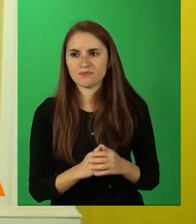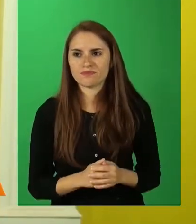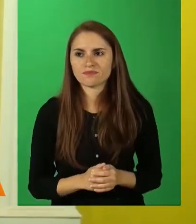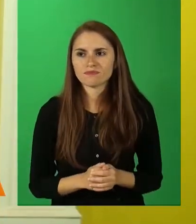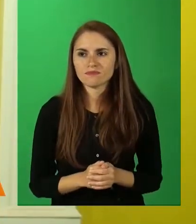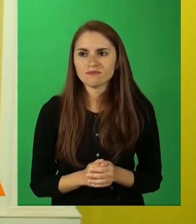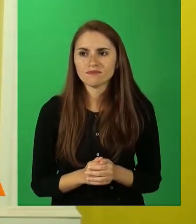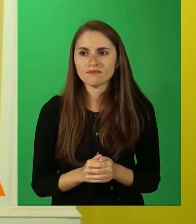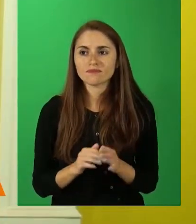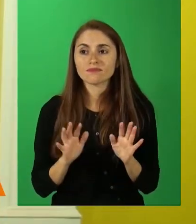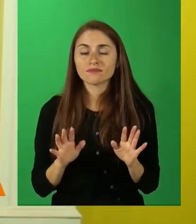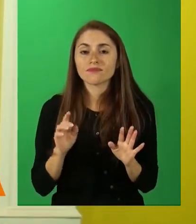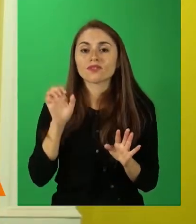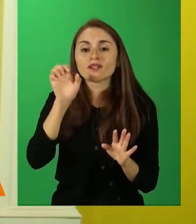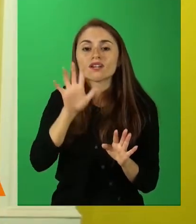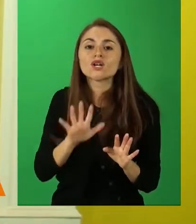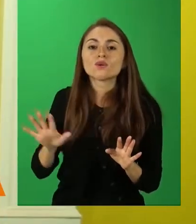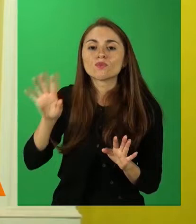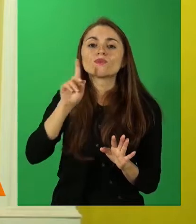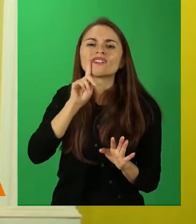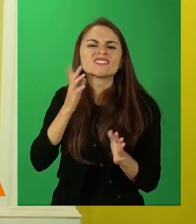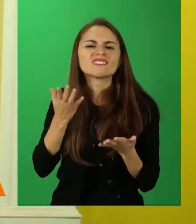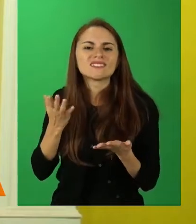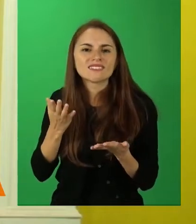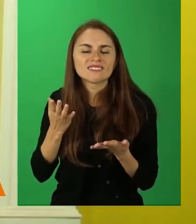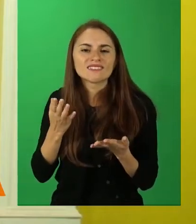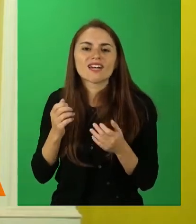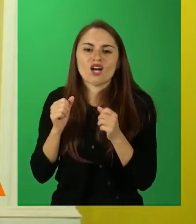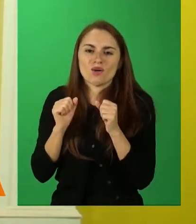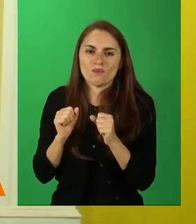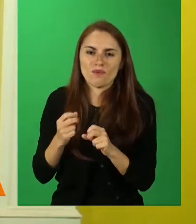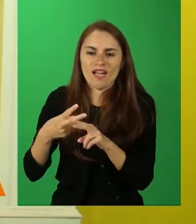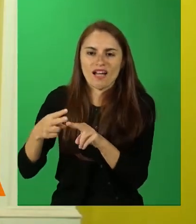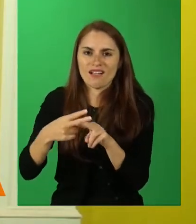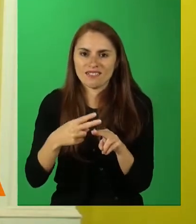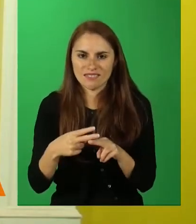Lo que sí tienen los europeos es la aplicación técnica.